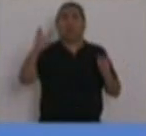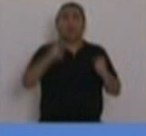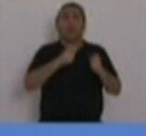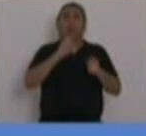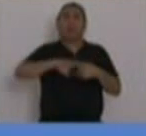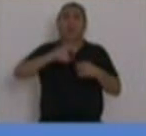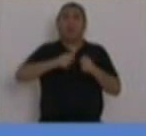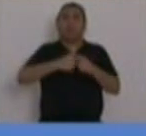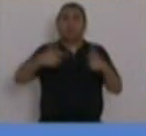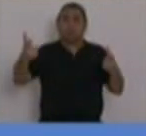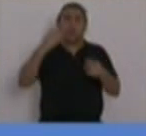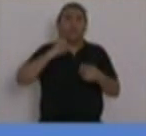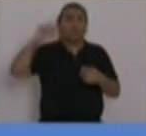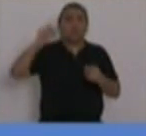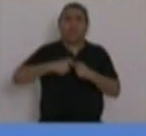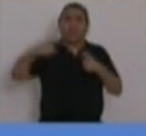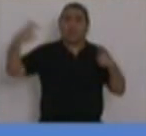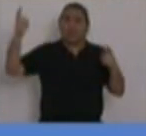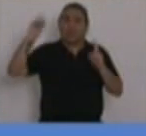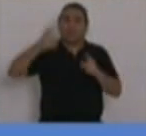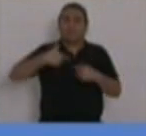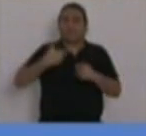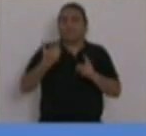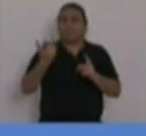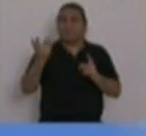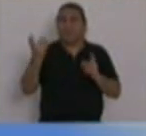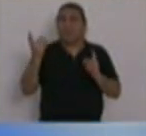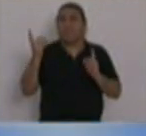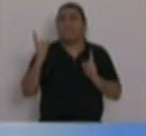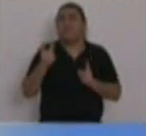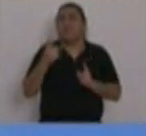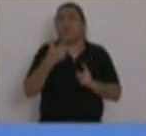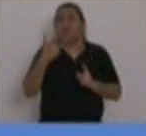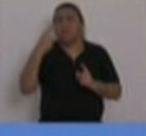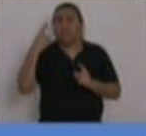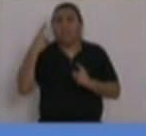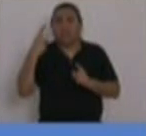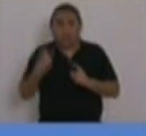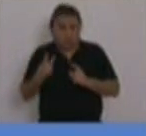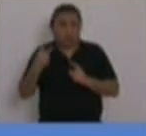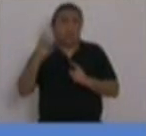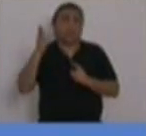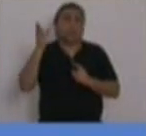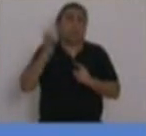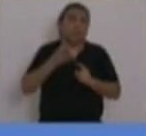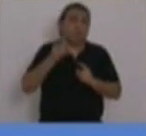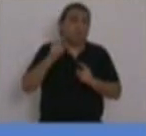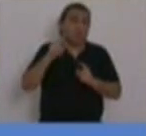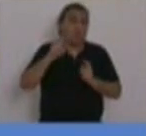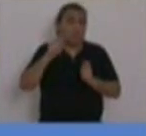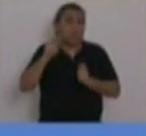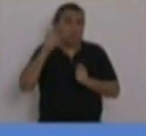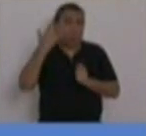la advertencia de las revisiones trimestrales es que eventualmente si Argentina no cumple con las